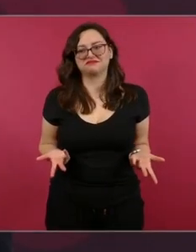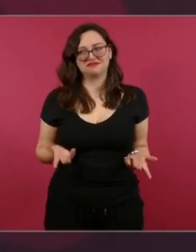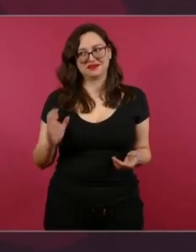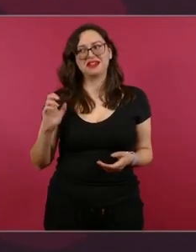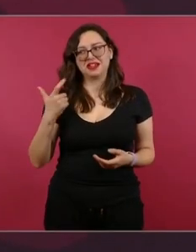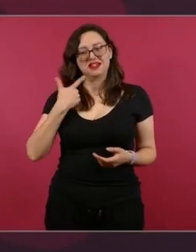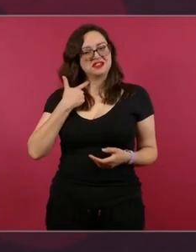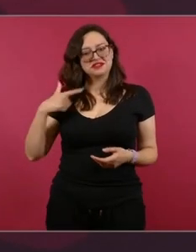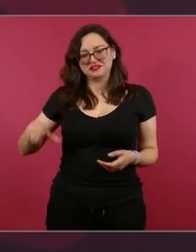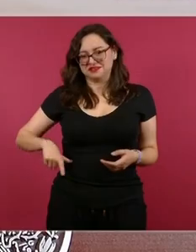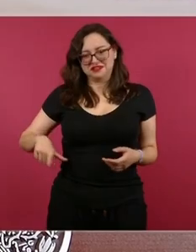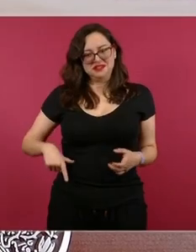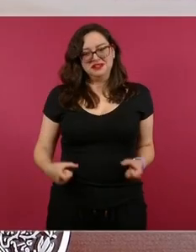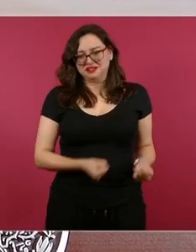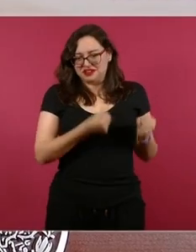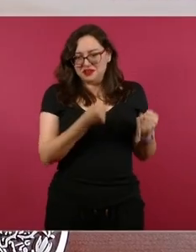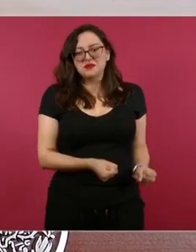adentro,